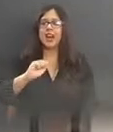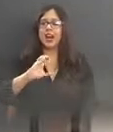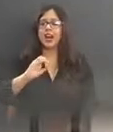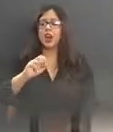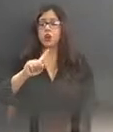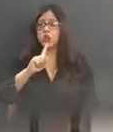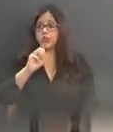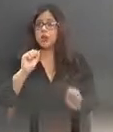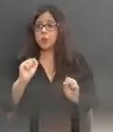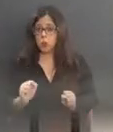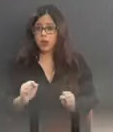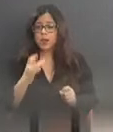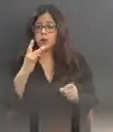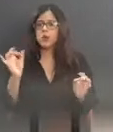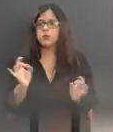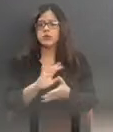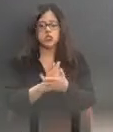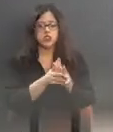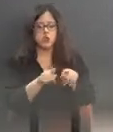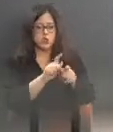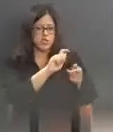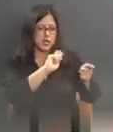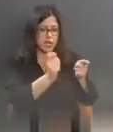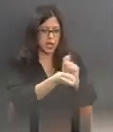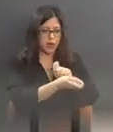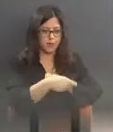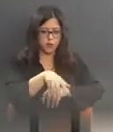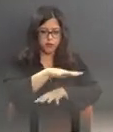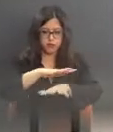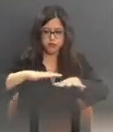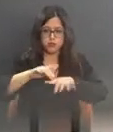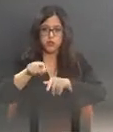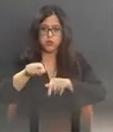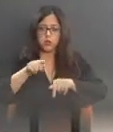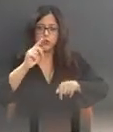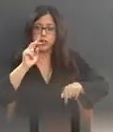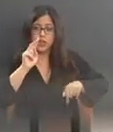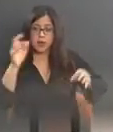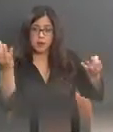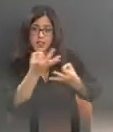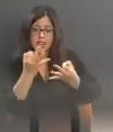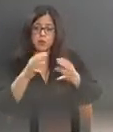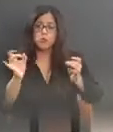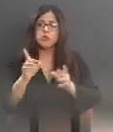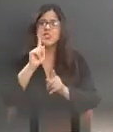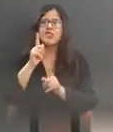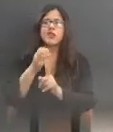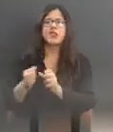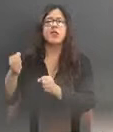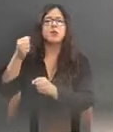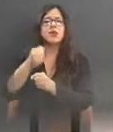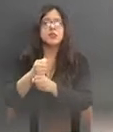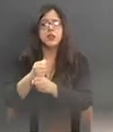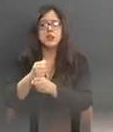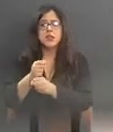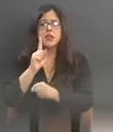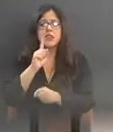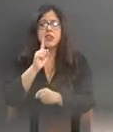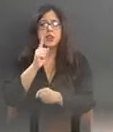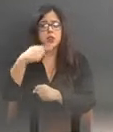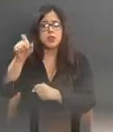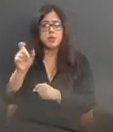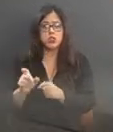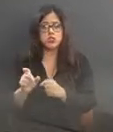que si se produce todo este movimiento que tú muy bien has detallado, el nombre que podría sonar para reemplazar allí, Óscar Landerreche. Es uno de los hombres